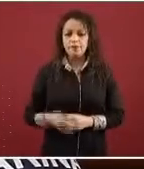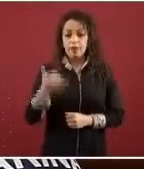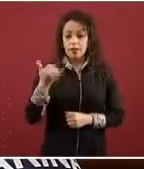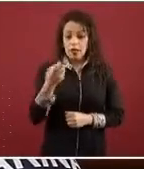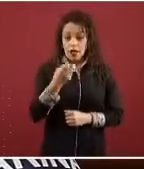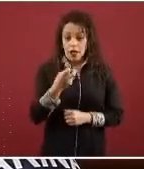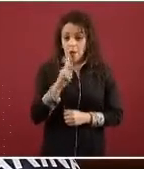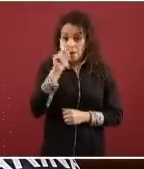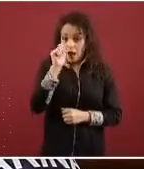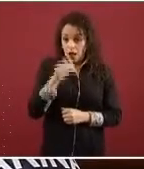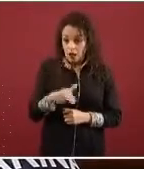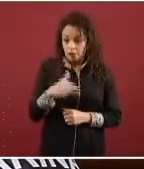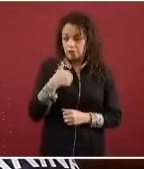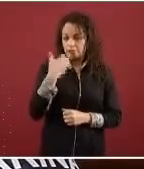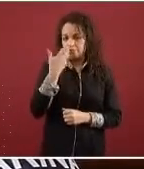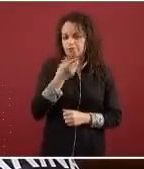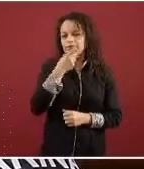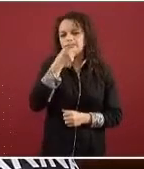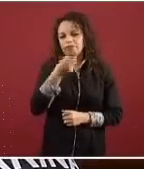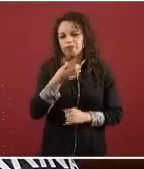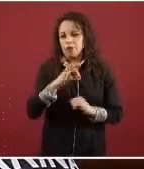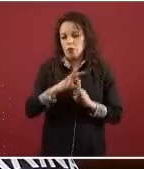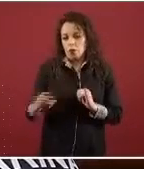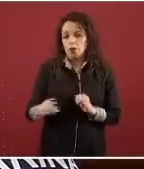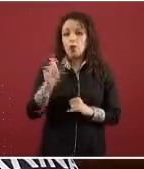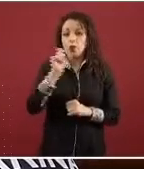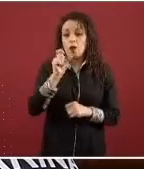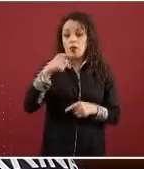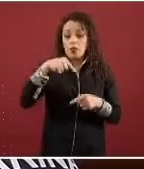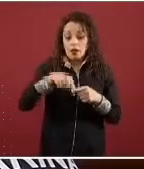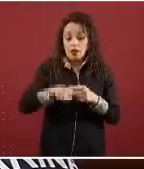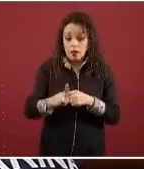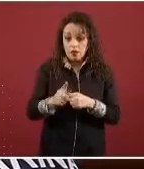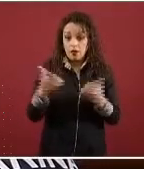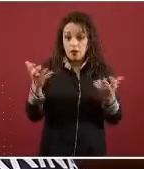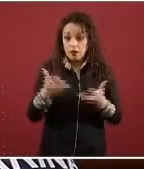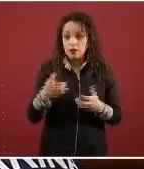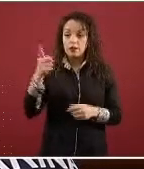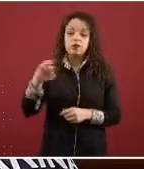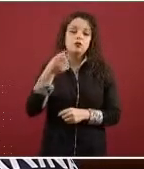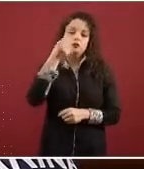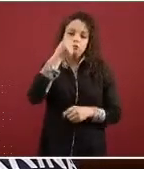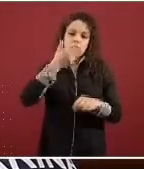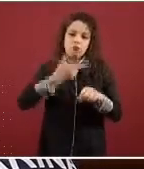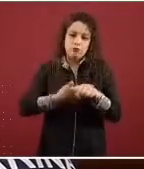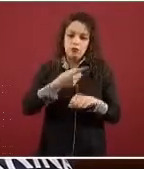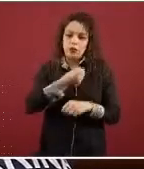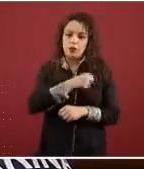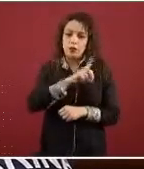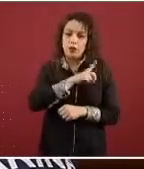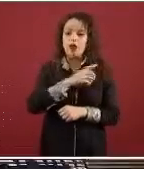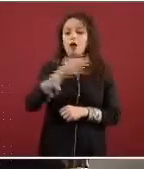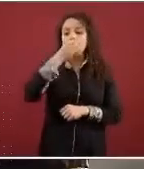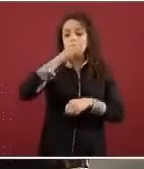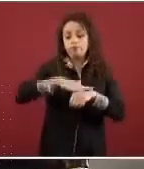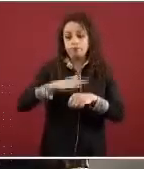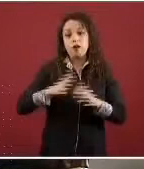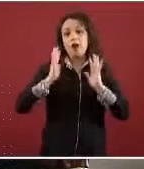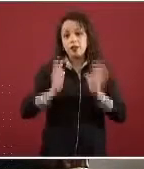plan, pues desde luego que va a entrar en operación cuando la Secretaría de Salud nos los indique. Muchas gracias.